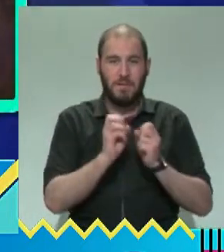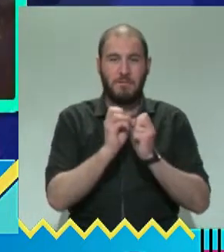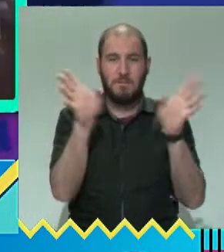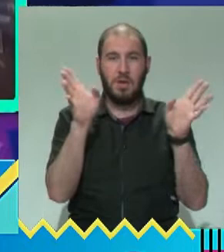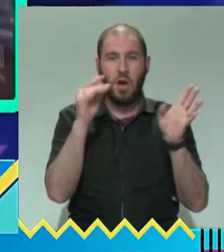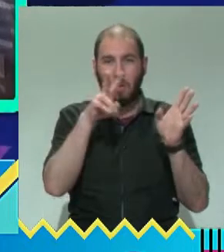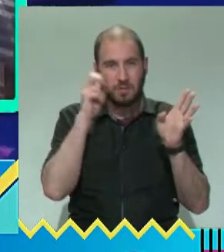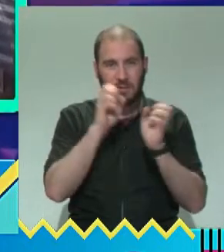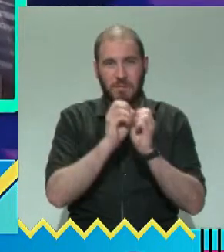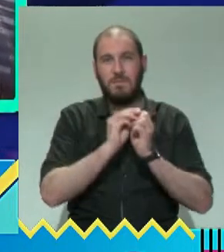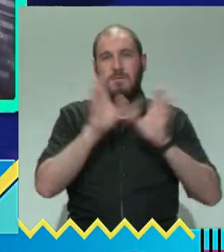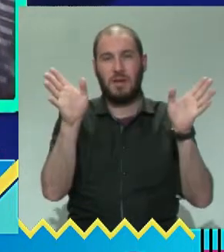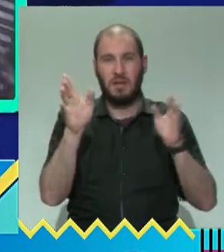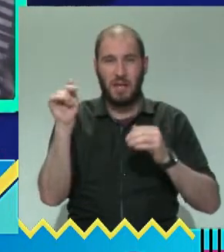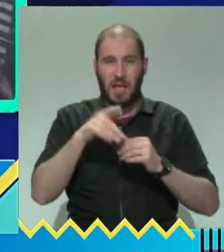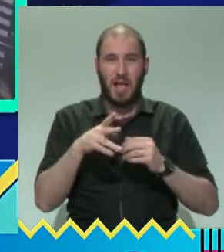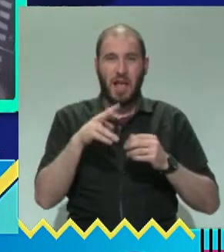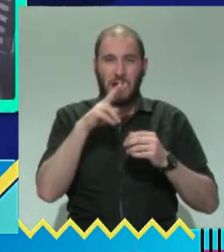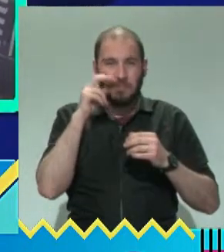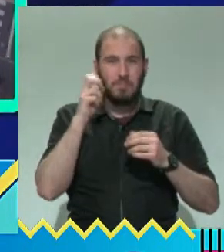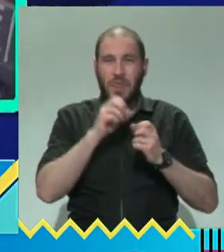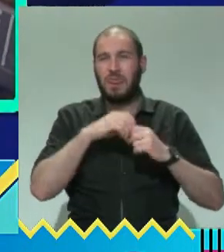el oxígeno. Le sobra oxígeno.